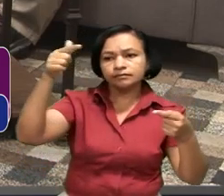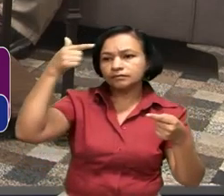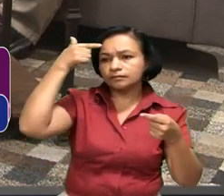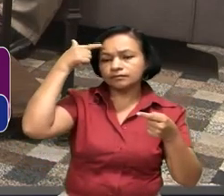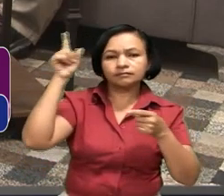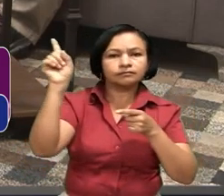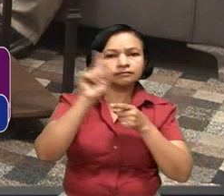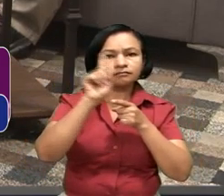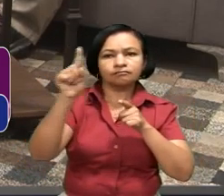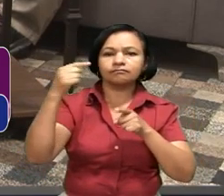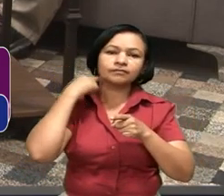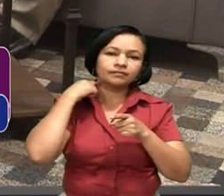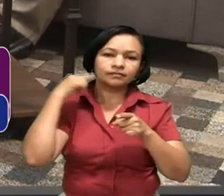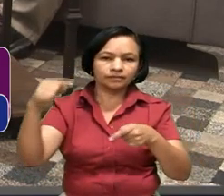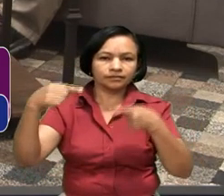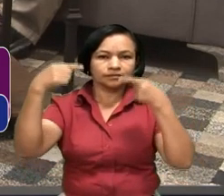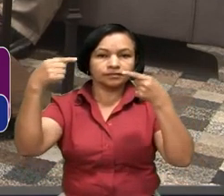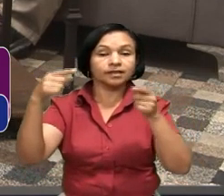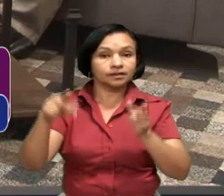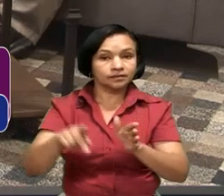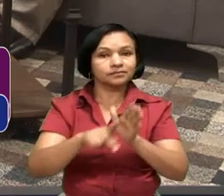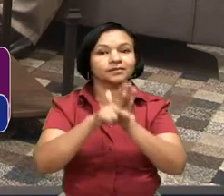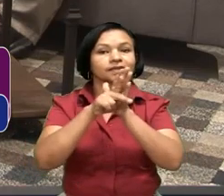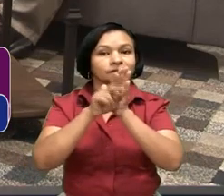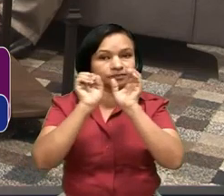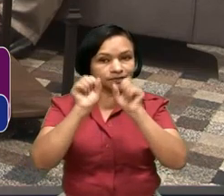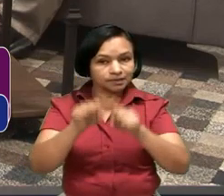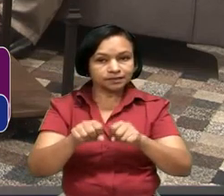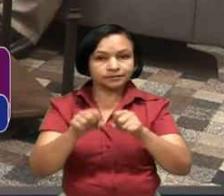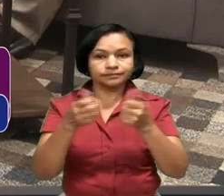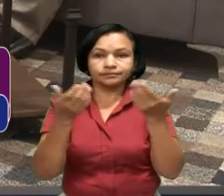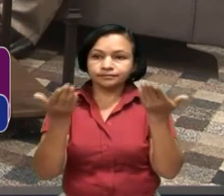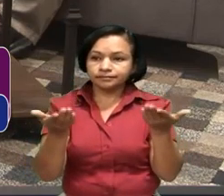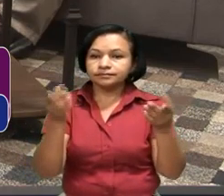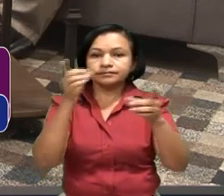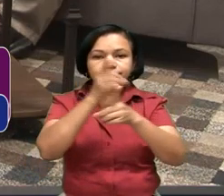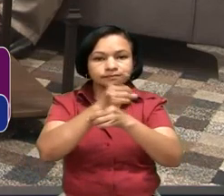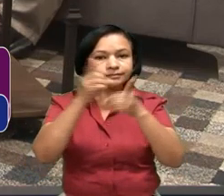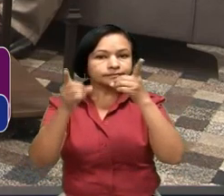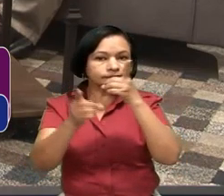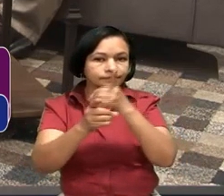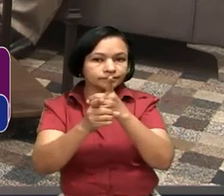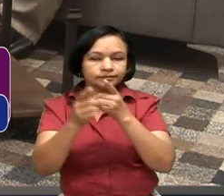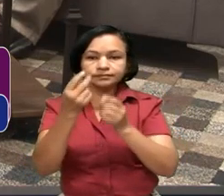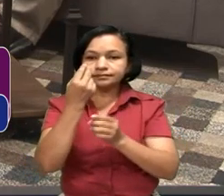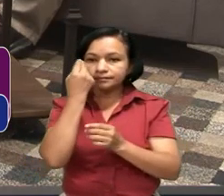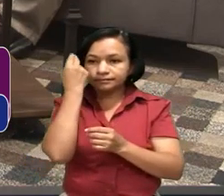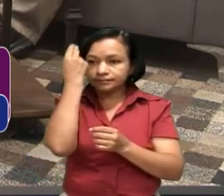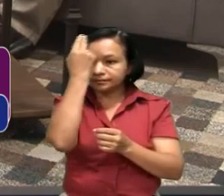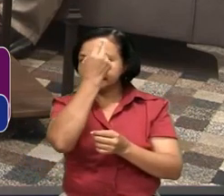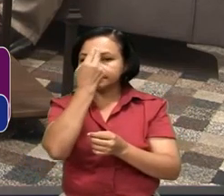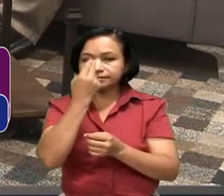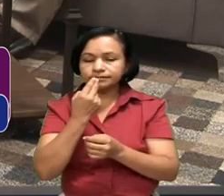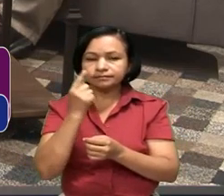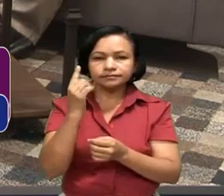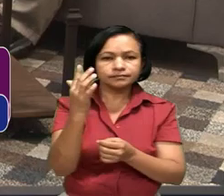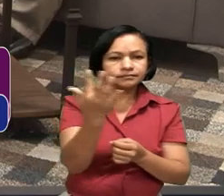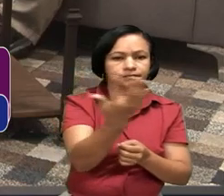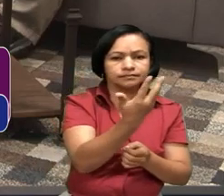y eso es sumamente peligroso porque entonces debemos de llegar a preguntarnos que somos